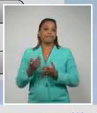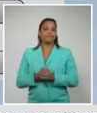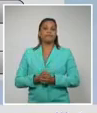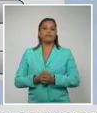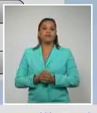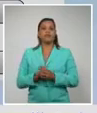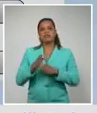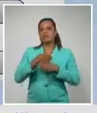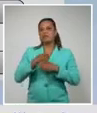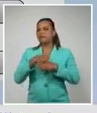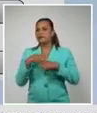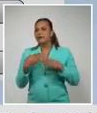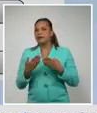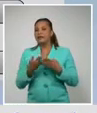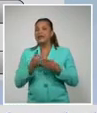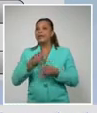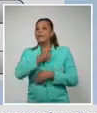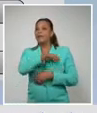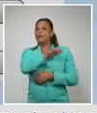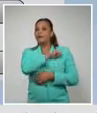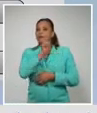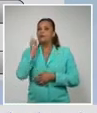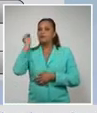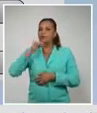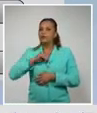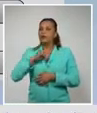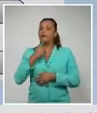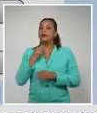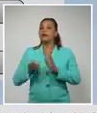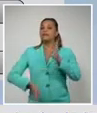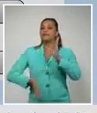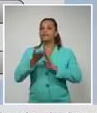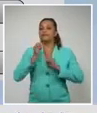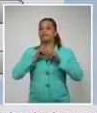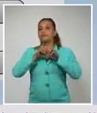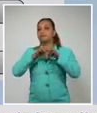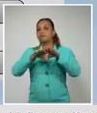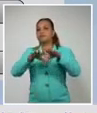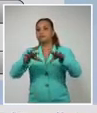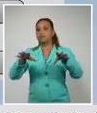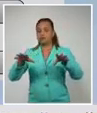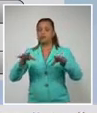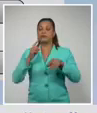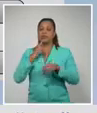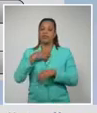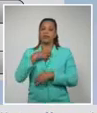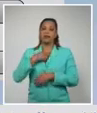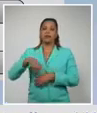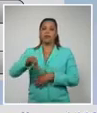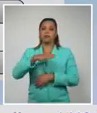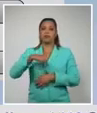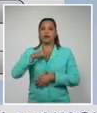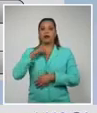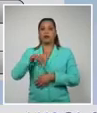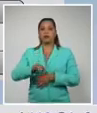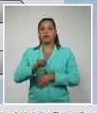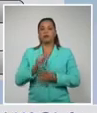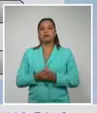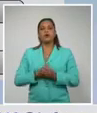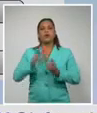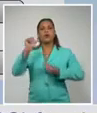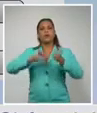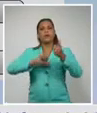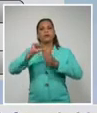también nuestra población conoce, la elevada transmisión que se está presentando. Con este comportamiento